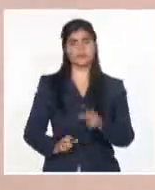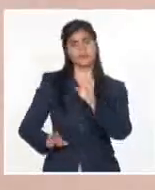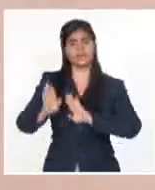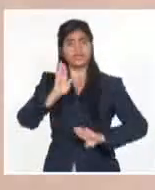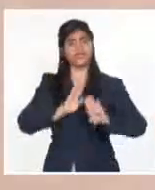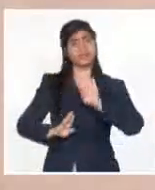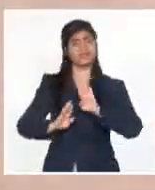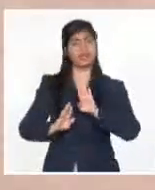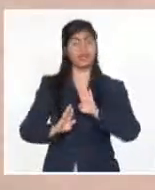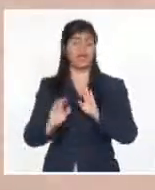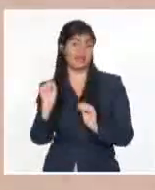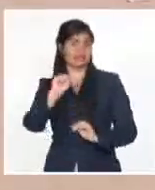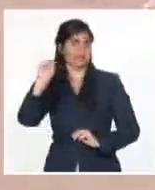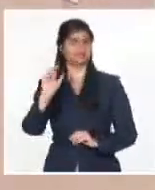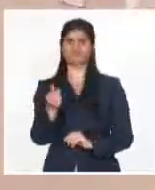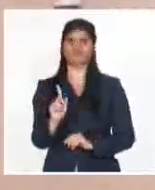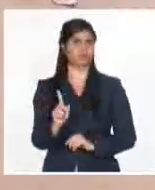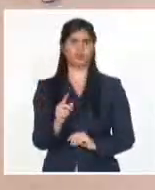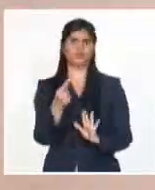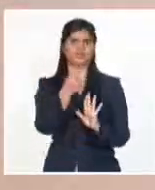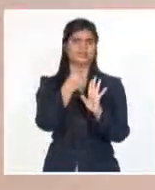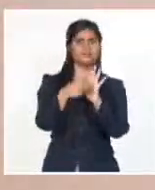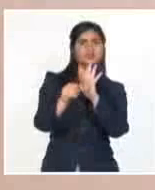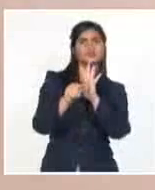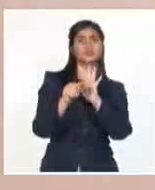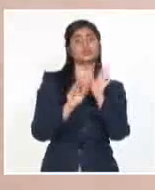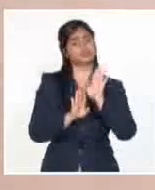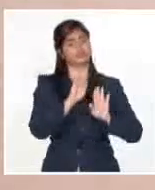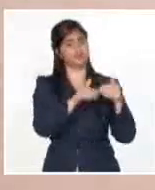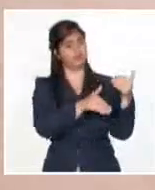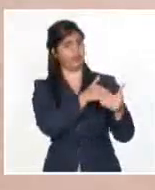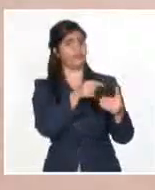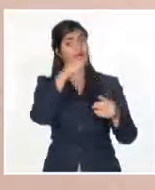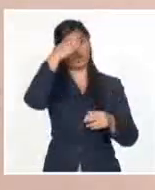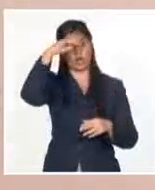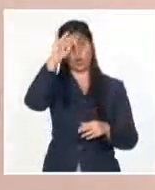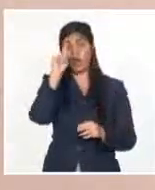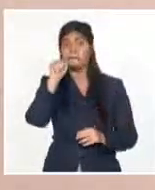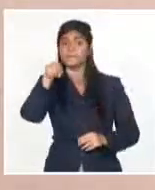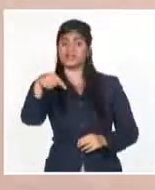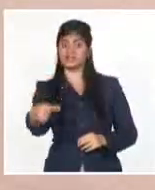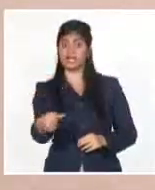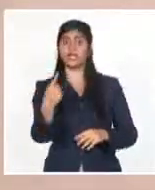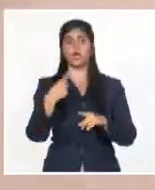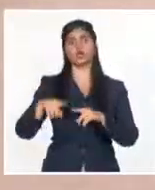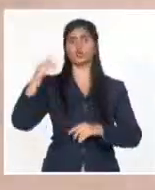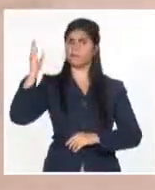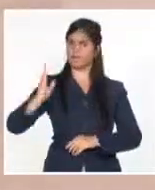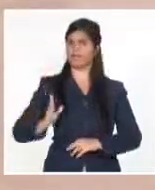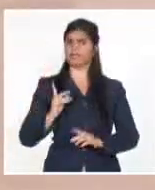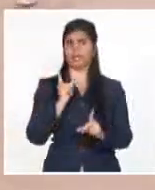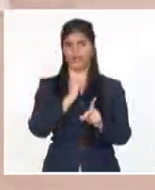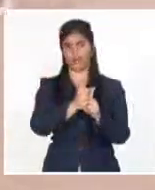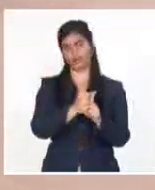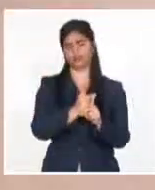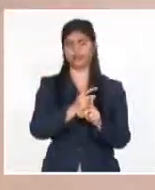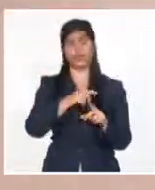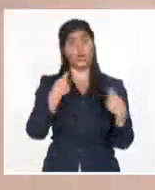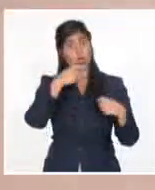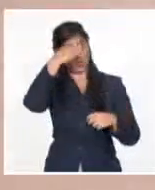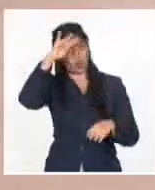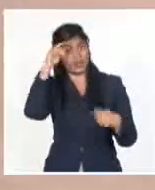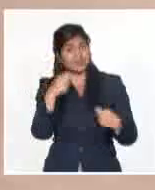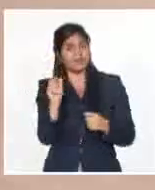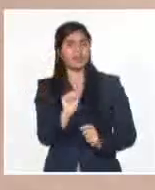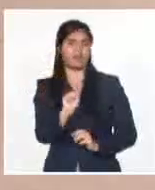respuesta. Eso que parece no fue el partido. Ahora Cuba tendrá que vencer mañana al fuerte elenco de Brasil, vigentes monarcas panamericanas, o esperar